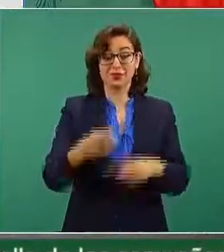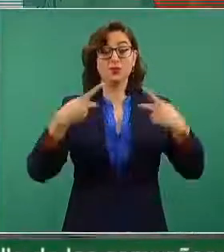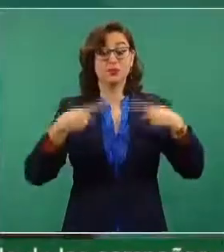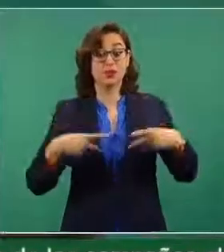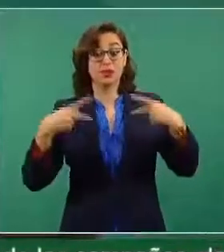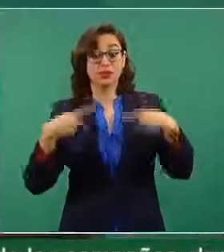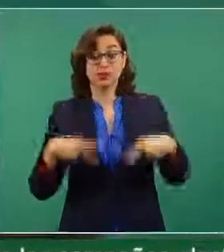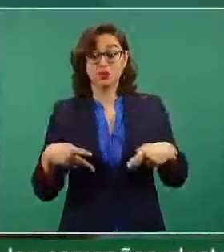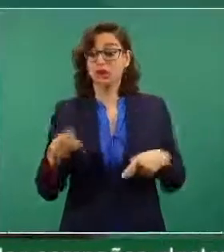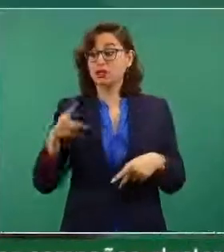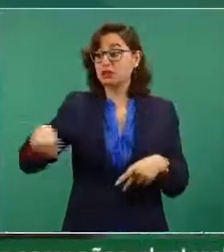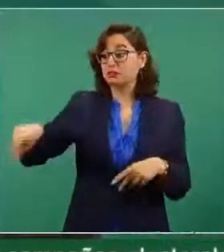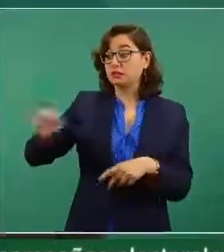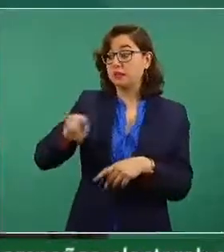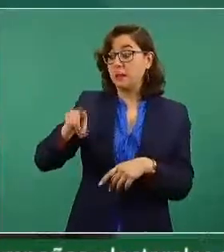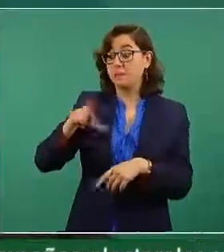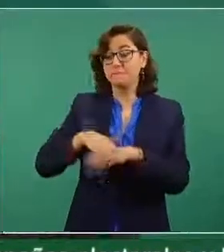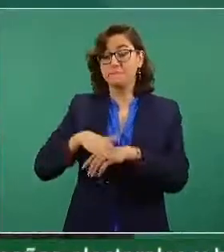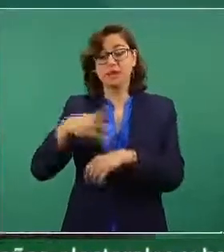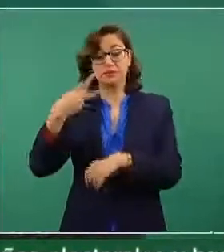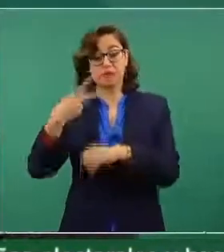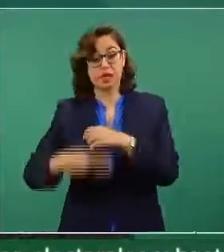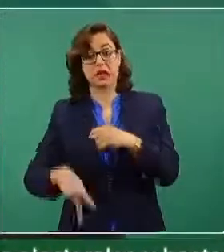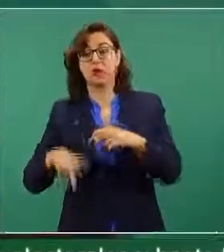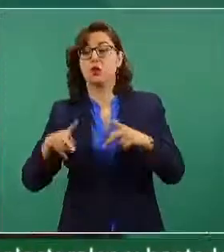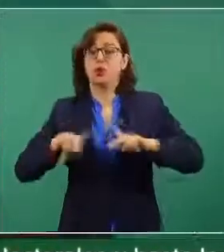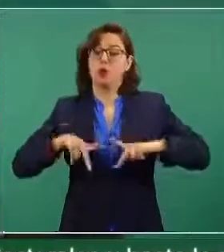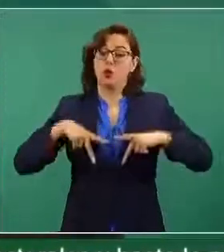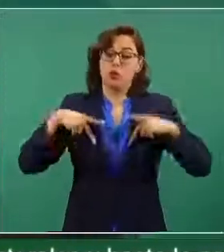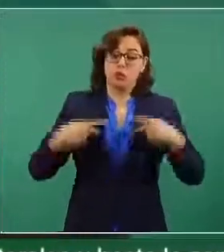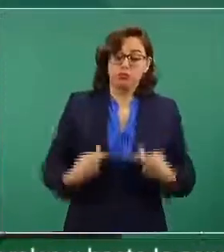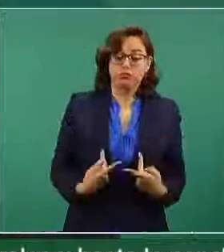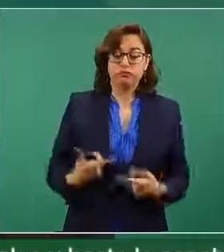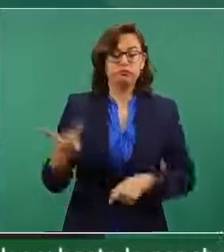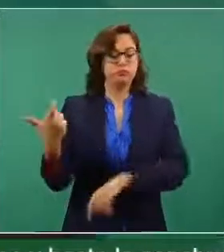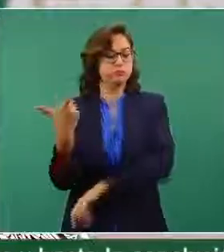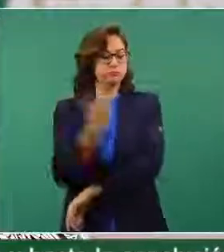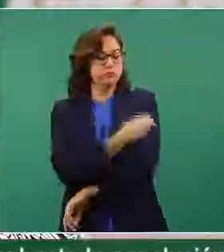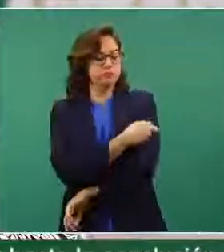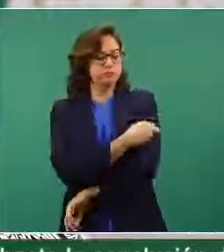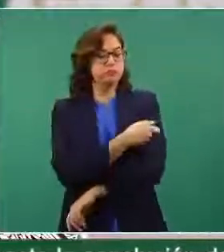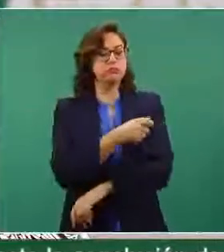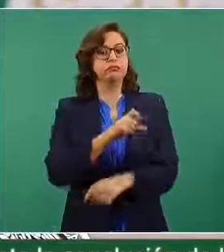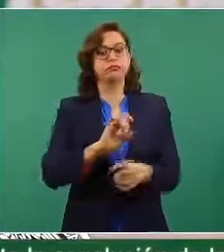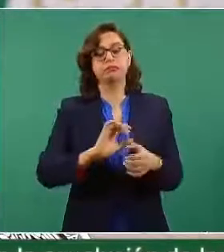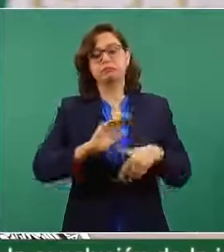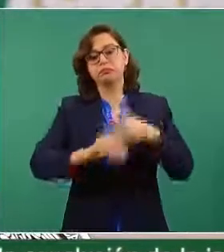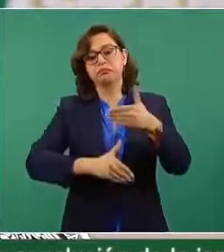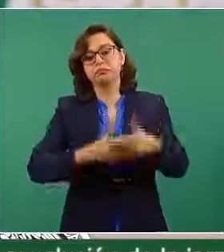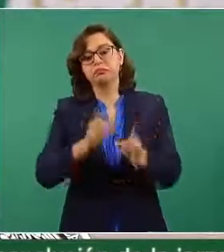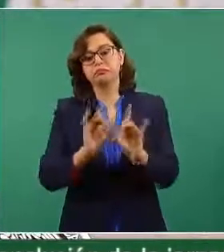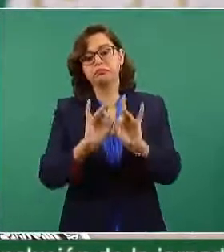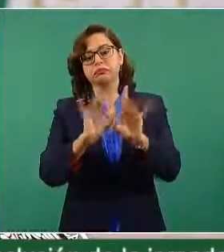están en mayor riesgo de contagio, si llegan a contagiarse, no tengan enfermedad o que esta no sea